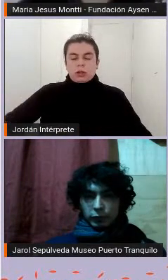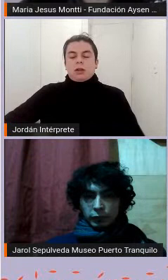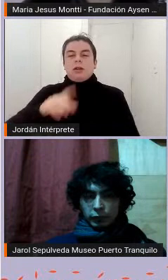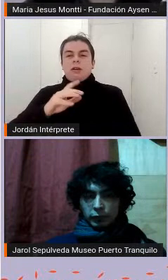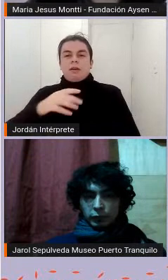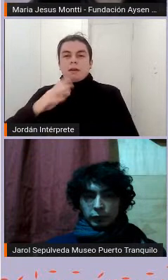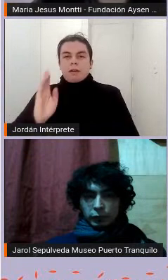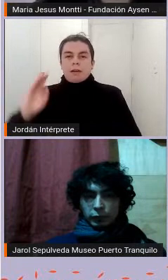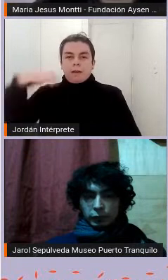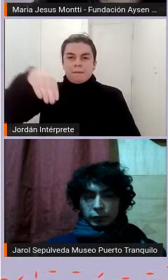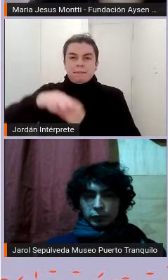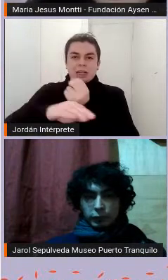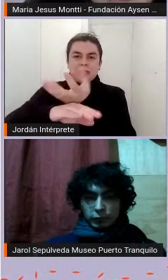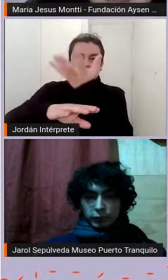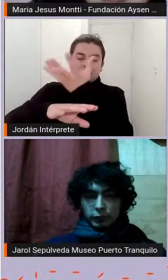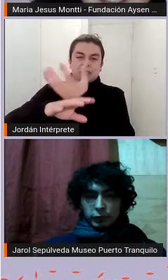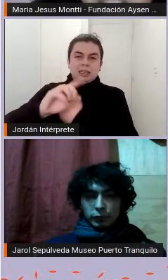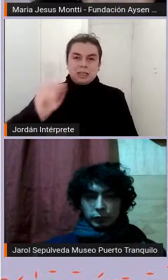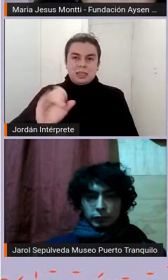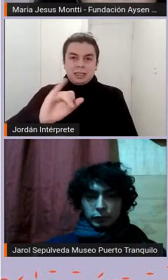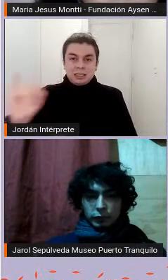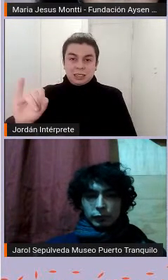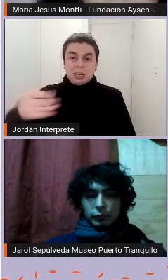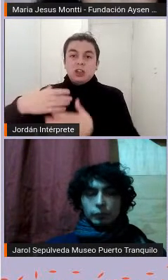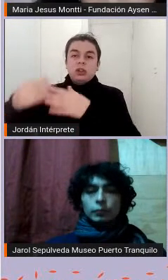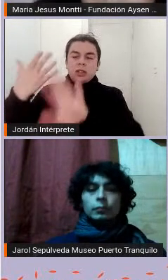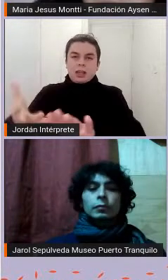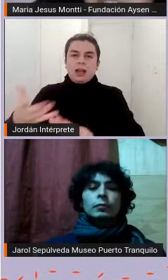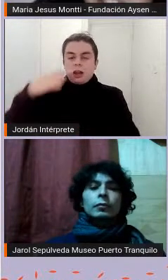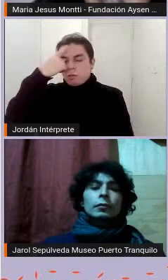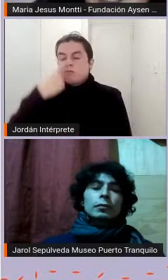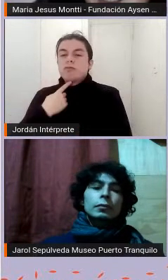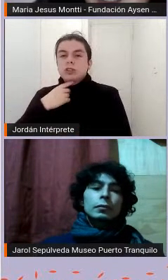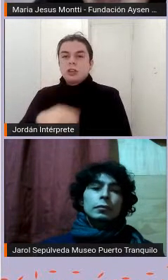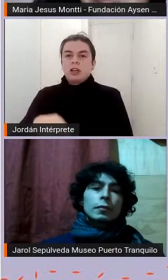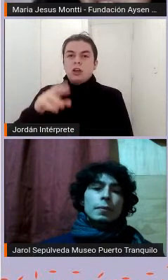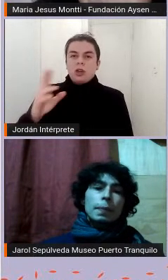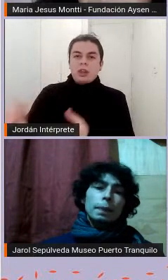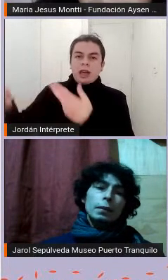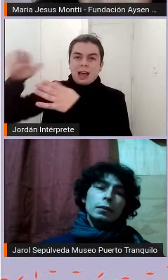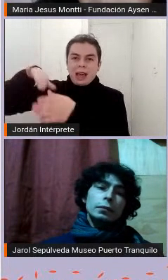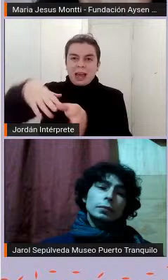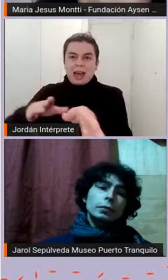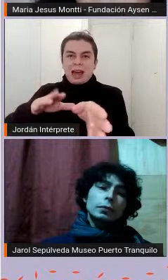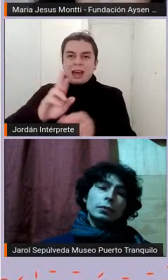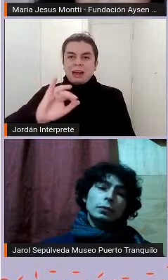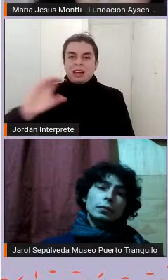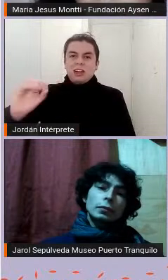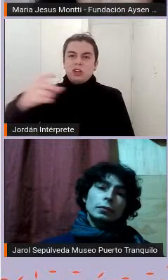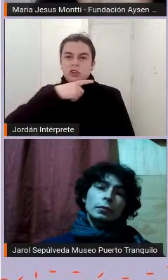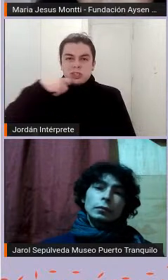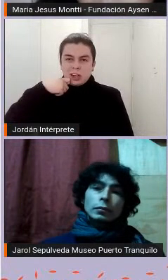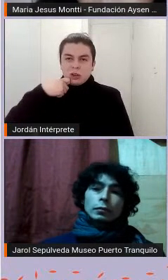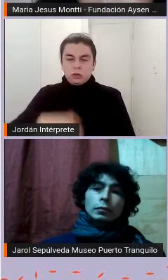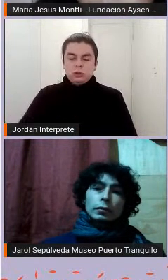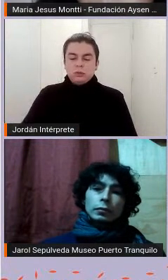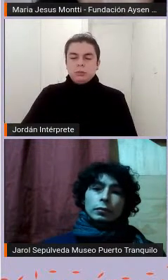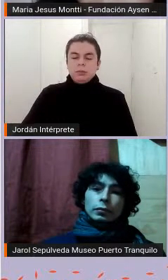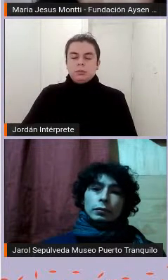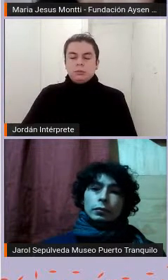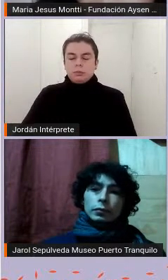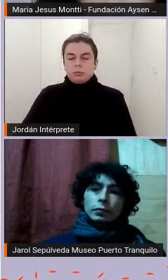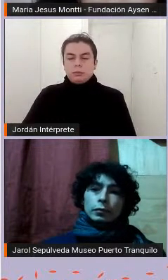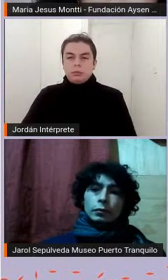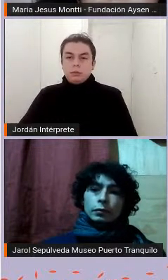nos vinieron a enseñar en el fondo cómo se tratan los huesos. Los pilares fundamentales del proyecto tienen que ver con